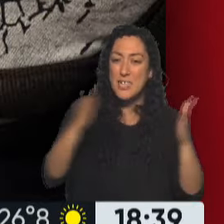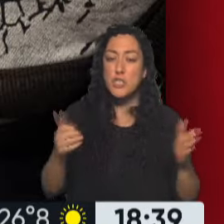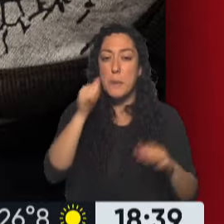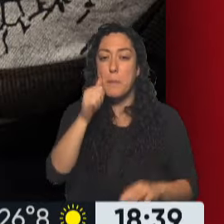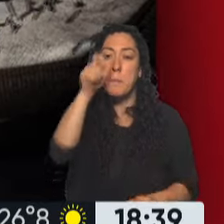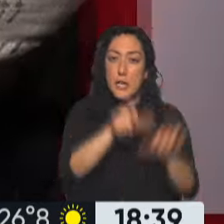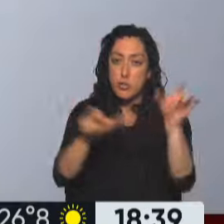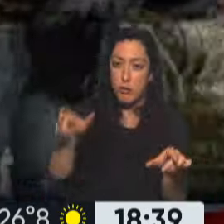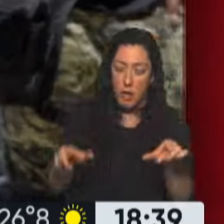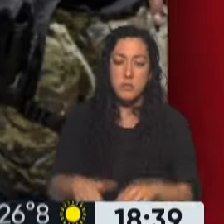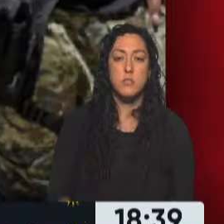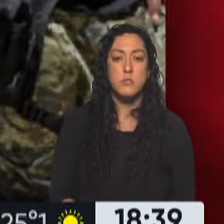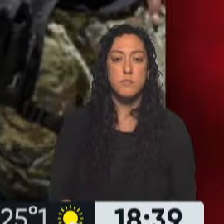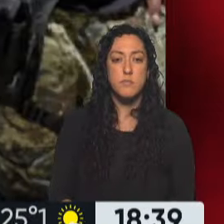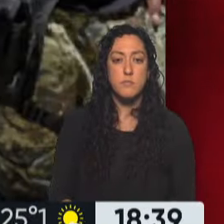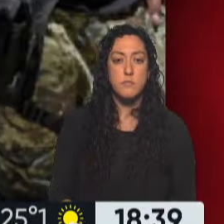año.